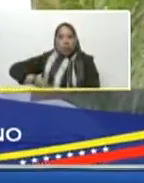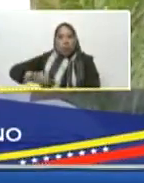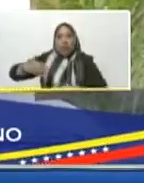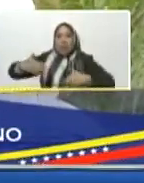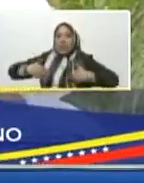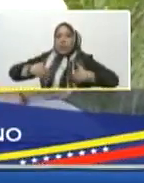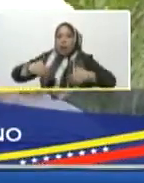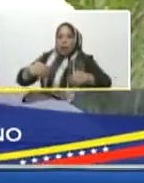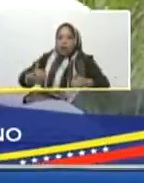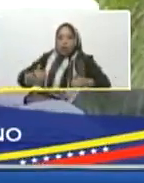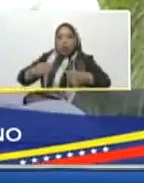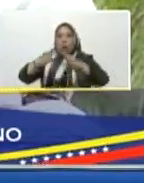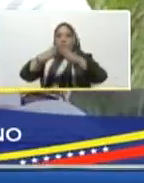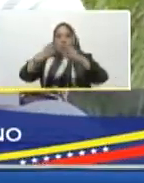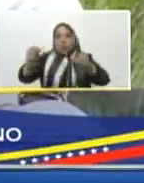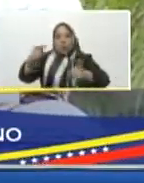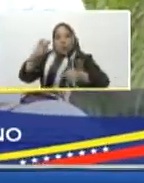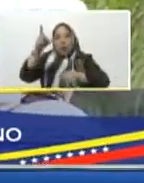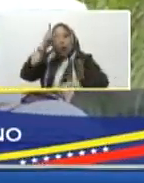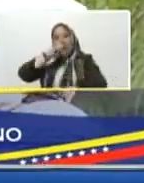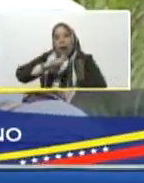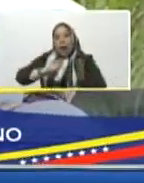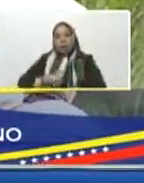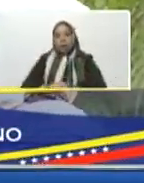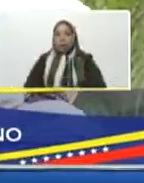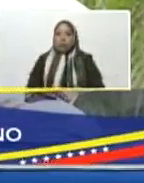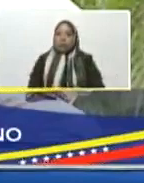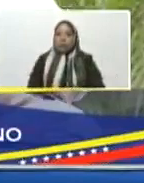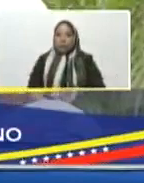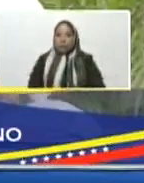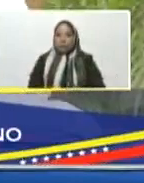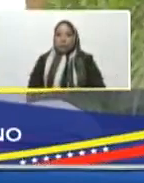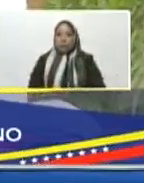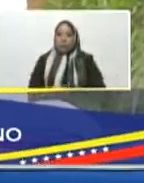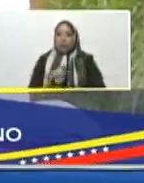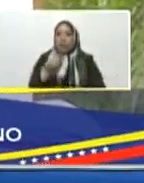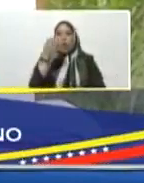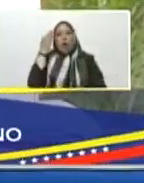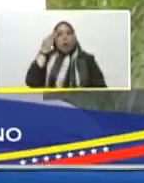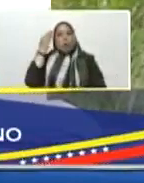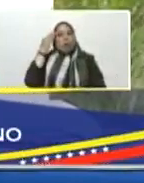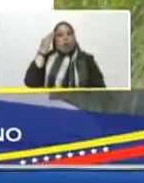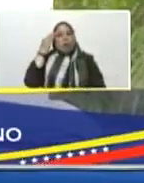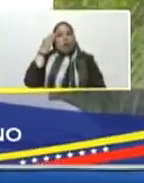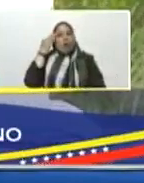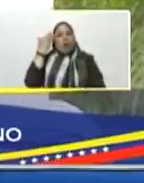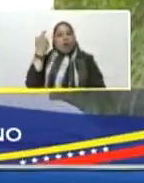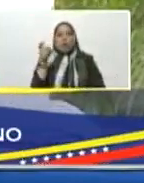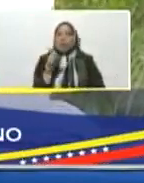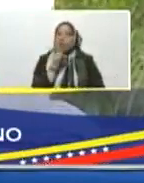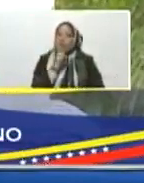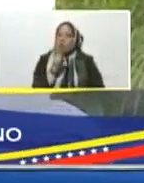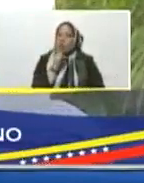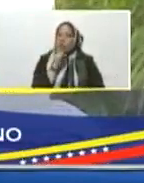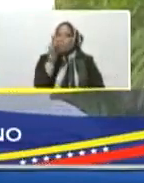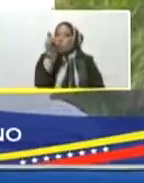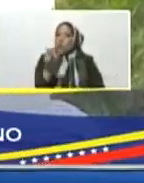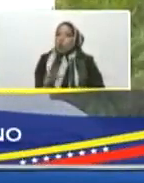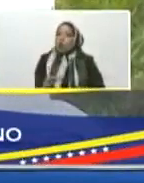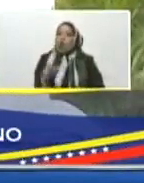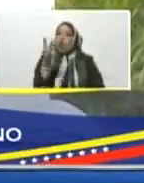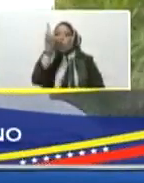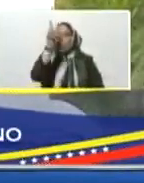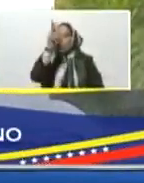salud de todos estos años, presidente. Miren, usted no sabe la cantidad de gente que todos los